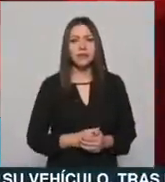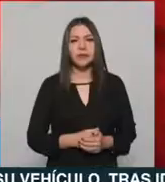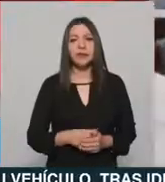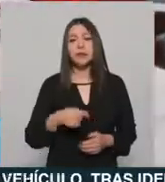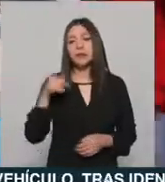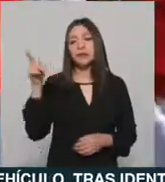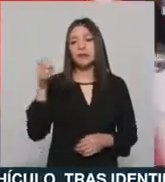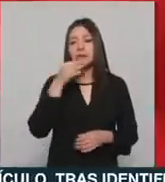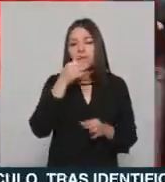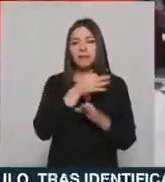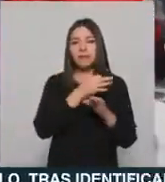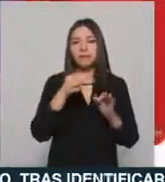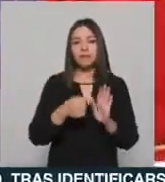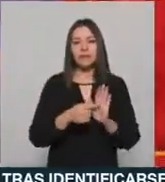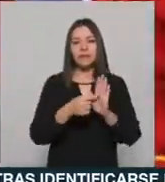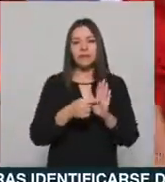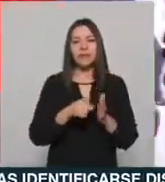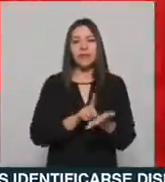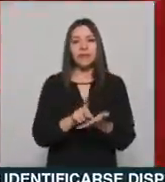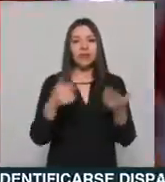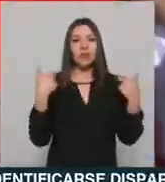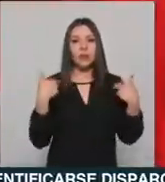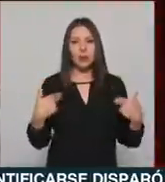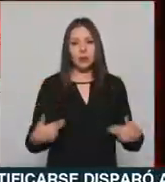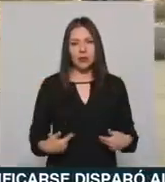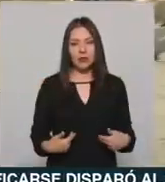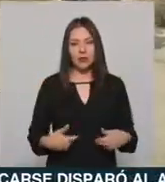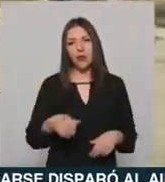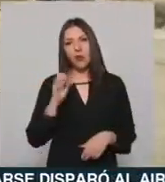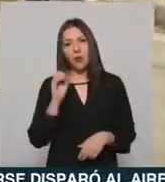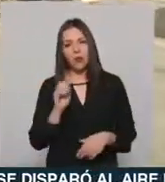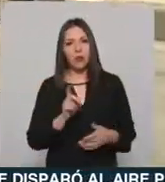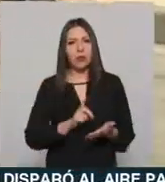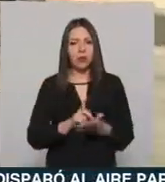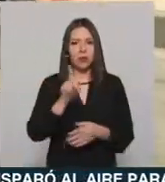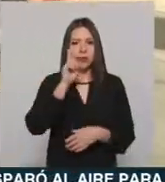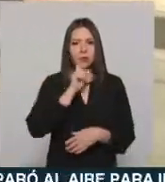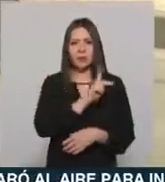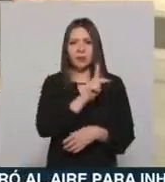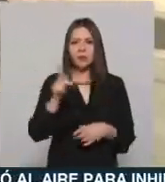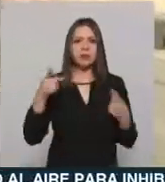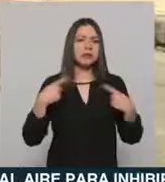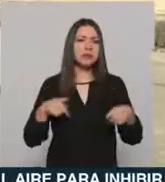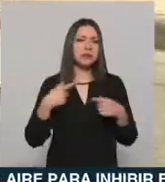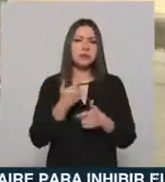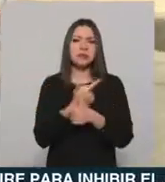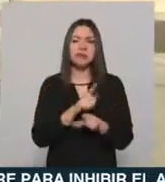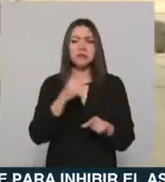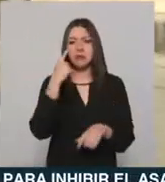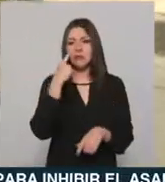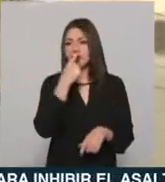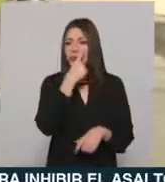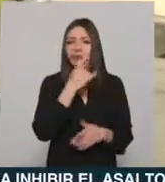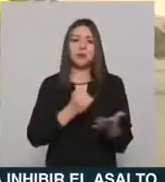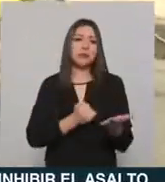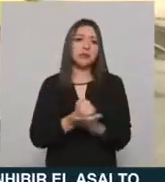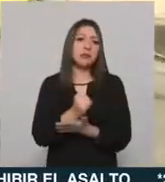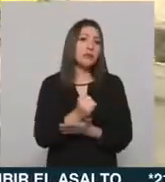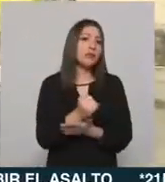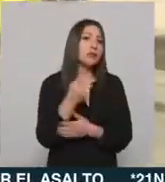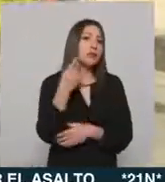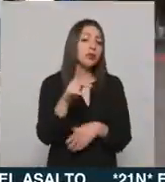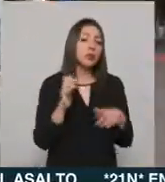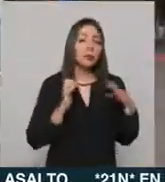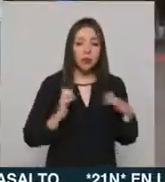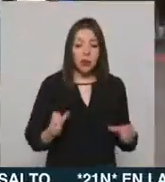de los Derechos Humanos, o los derechos del hombre y la mujer, todas las personas tenemos derecho a decidir sobre nuestro cuerpo, nuestro